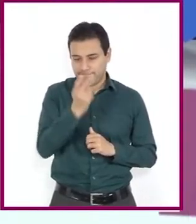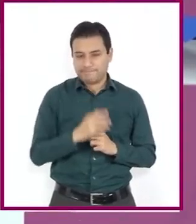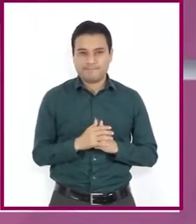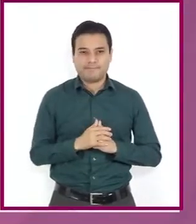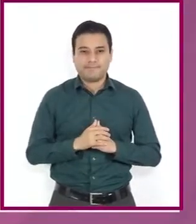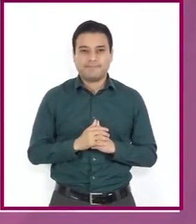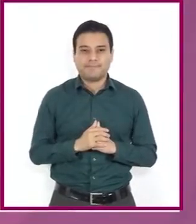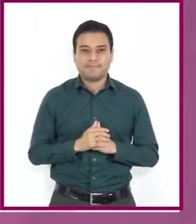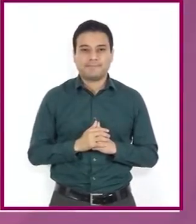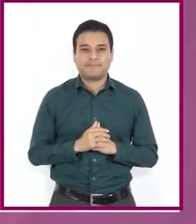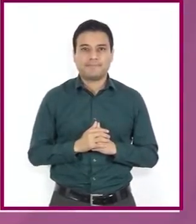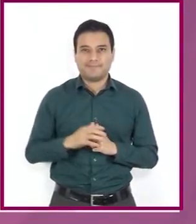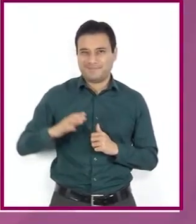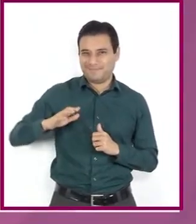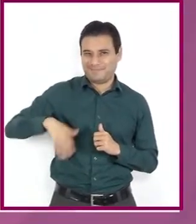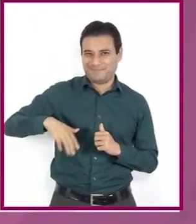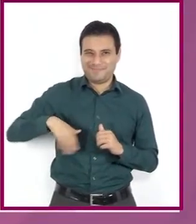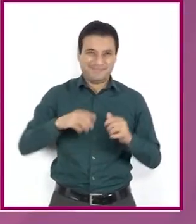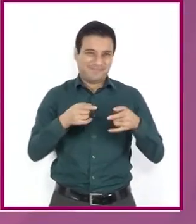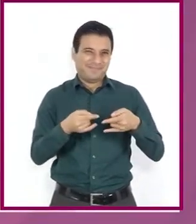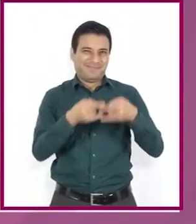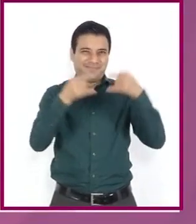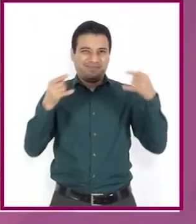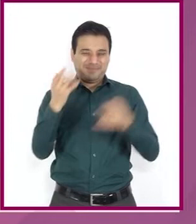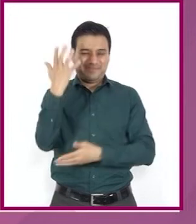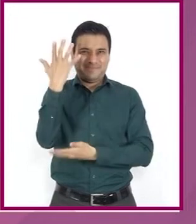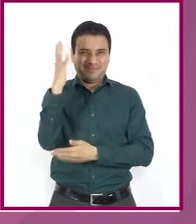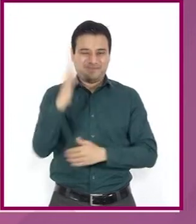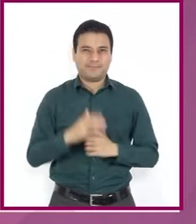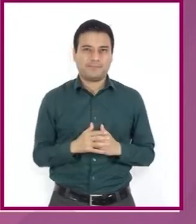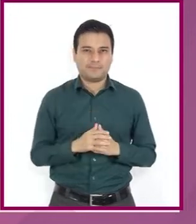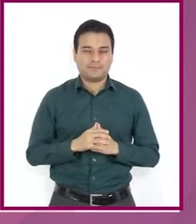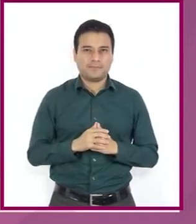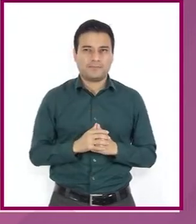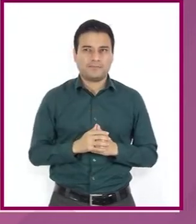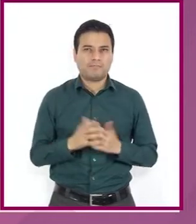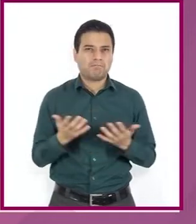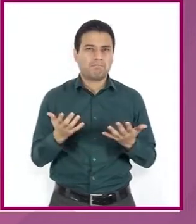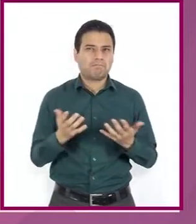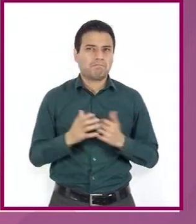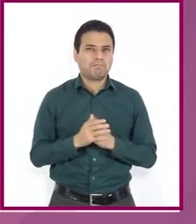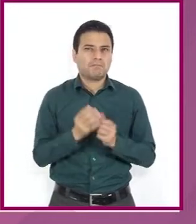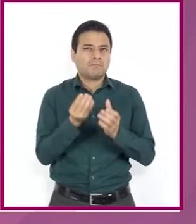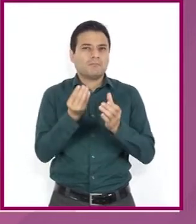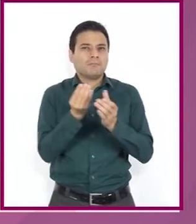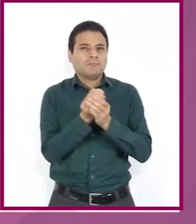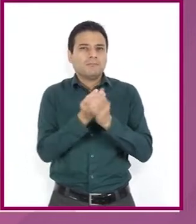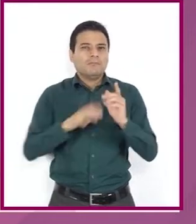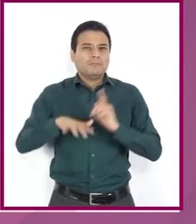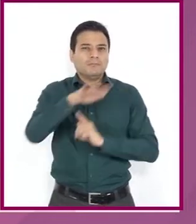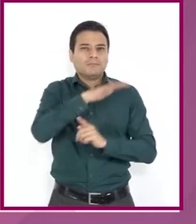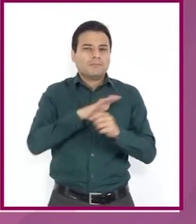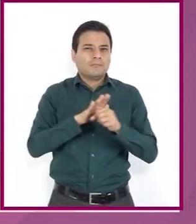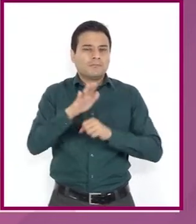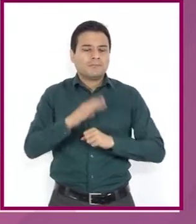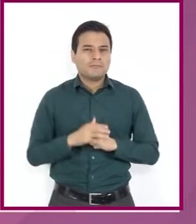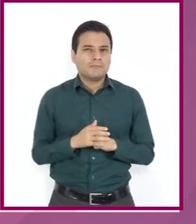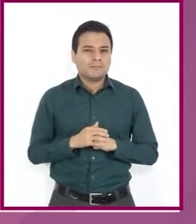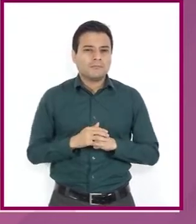De acuerdo con el cuento de terror El roble del jardín, ¿qué tipo o tipos de ambientes podemos